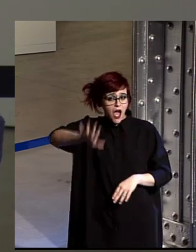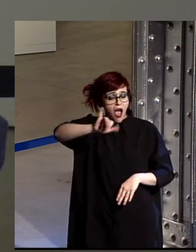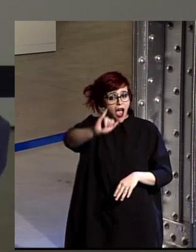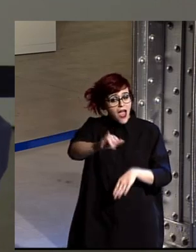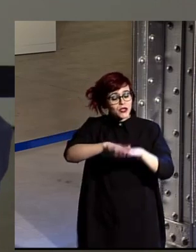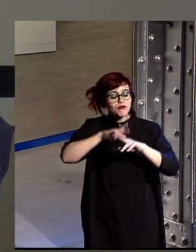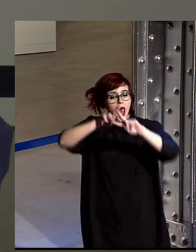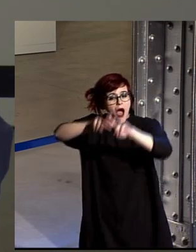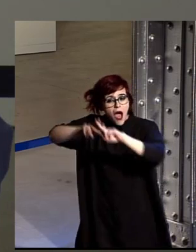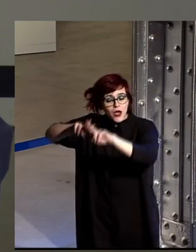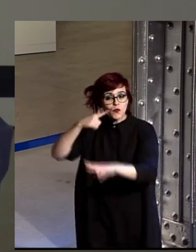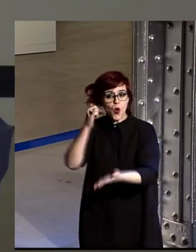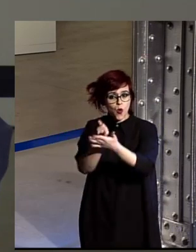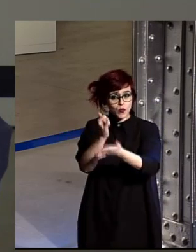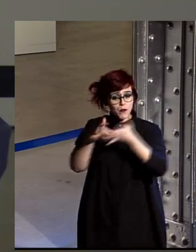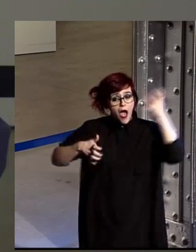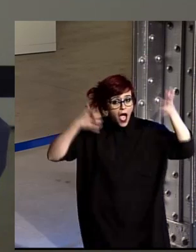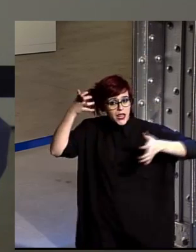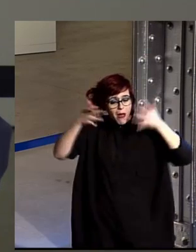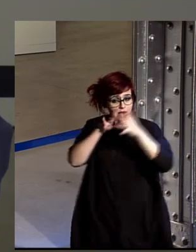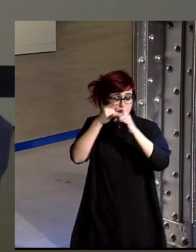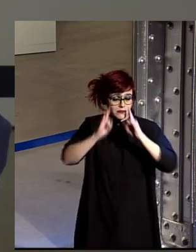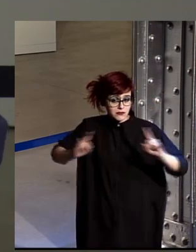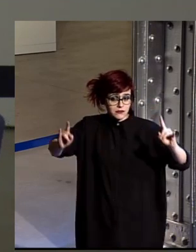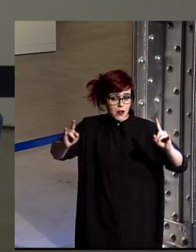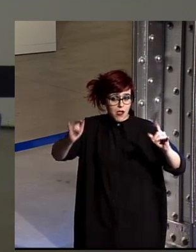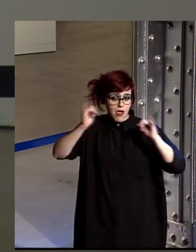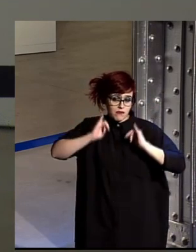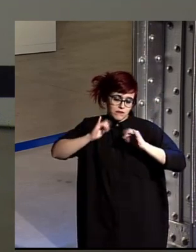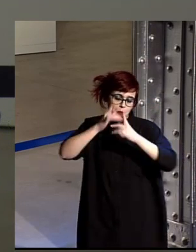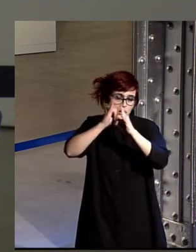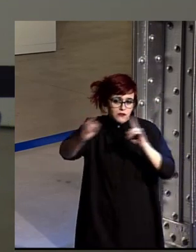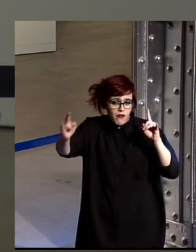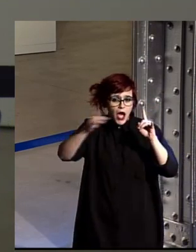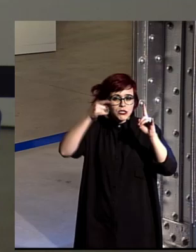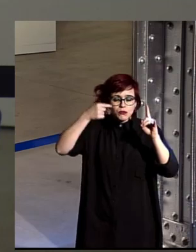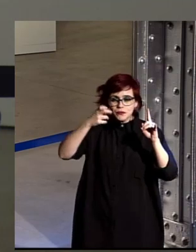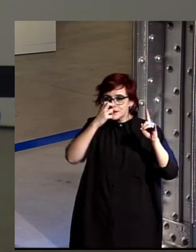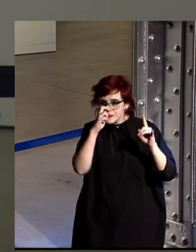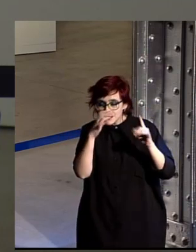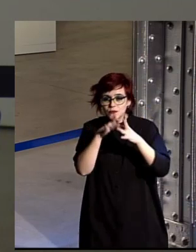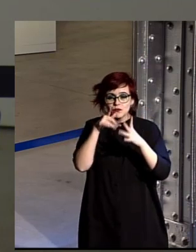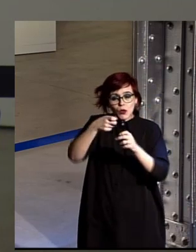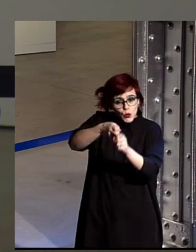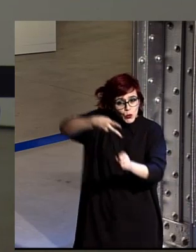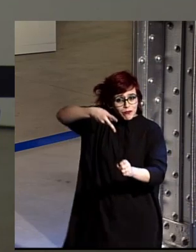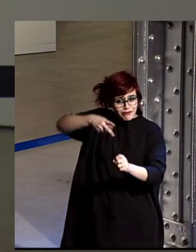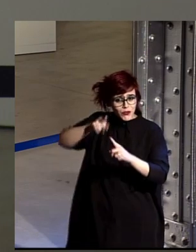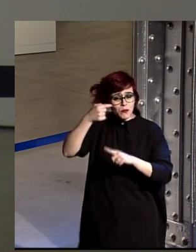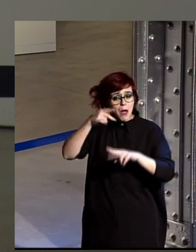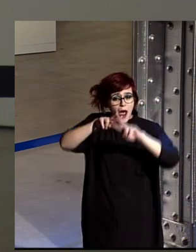que hacen es eso, tomar muestras de animales salvajes y analizar qué virus hay ahí, y en definitiva